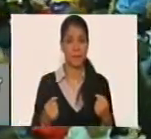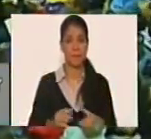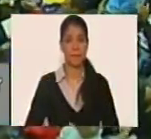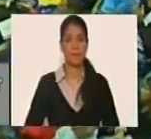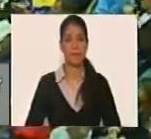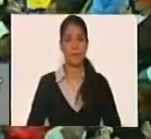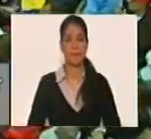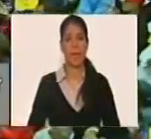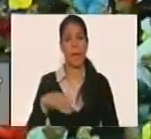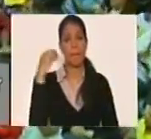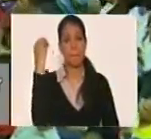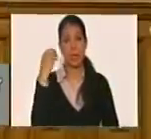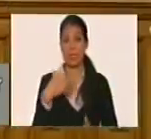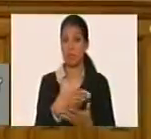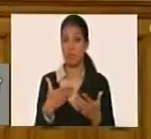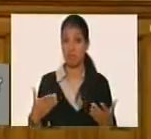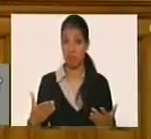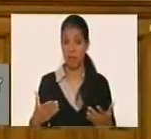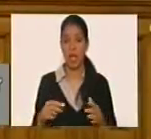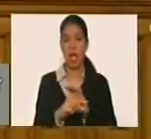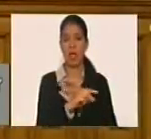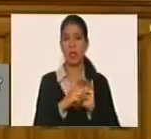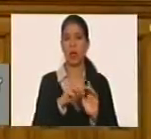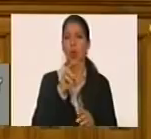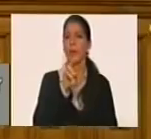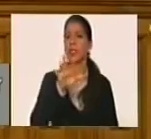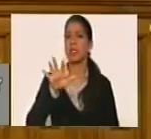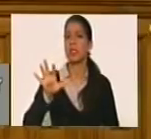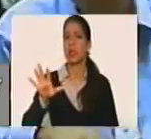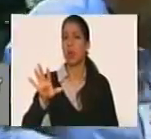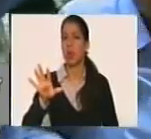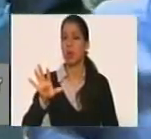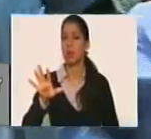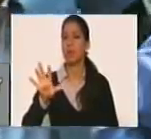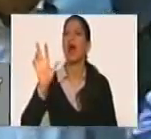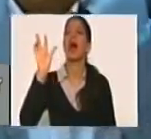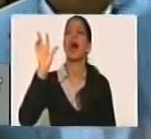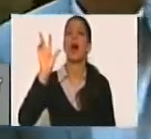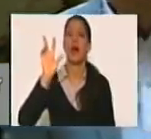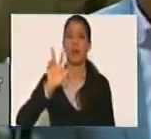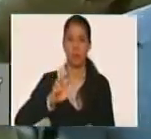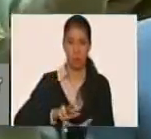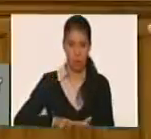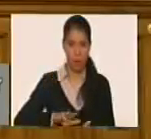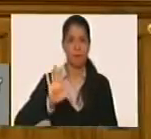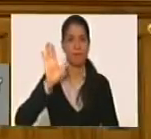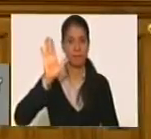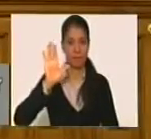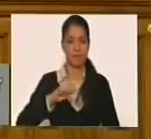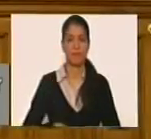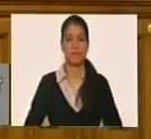En consideración, artículo 25. Aprobado.